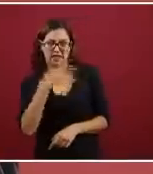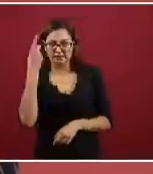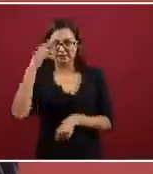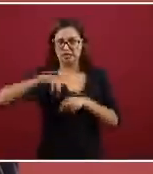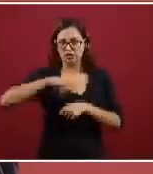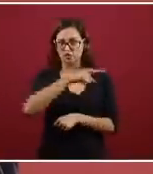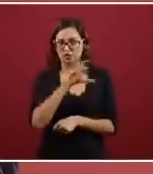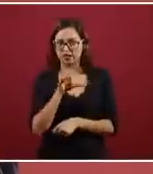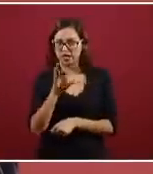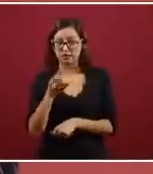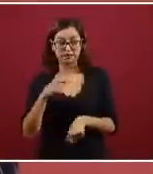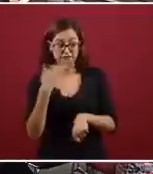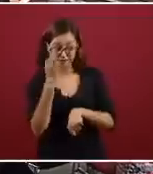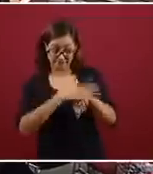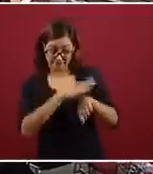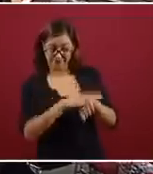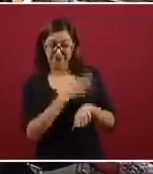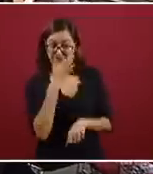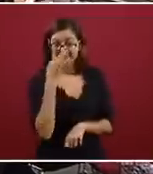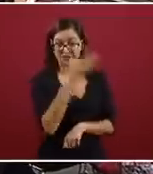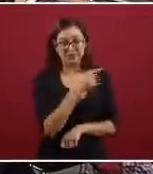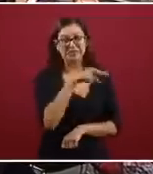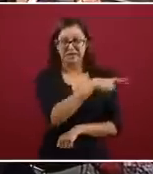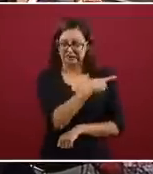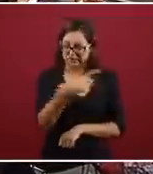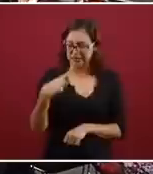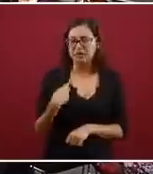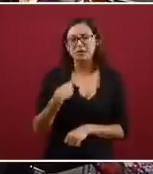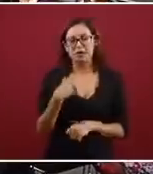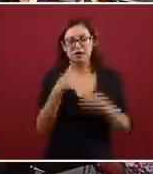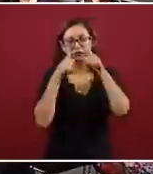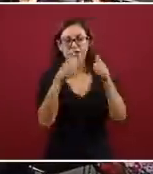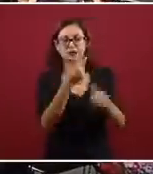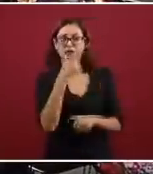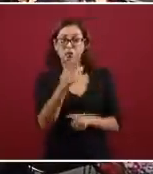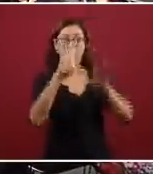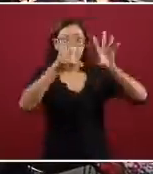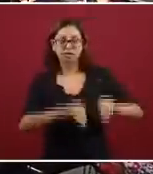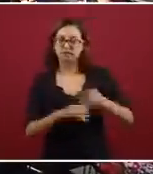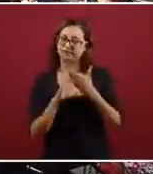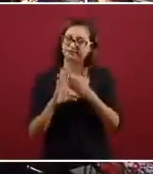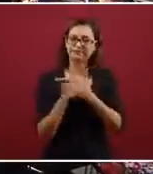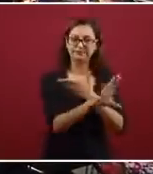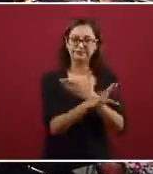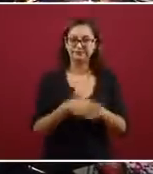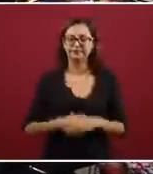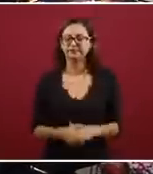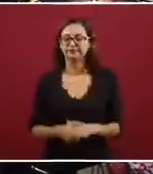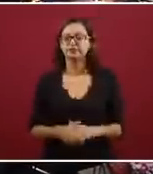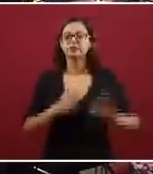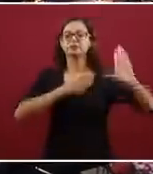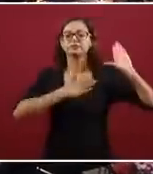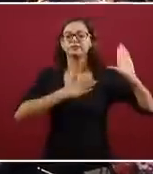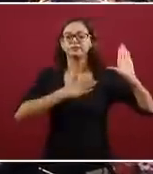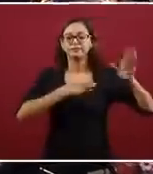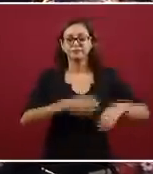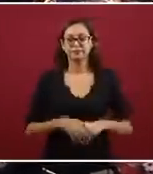Comisión Federal de Electricidad y se tiene que evitar que haya apagones. ¿Sí? Es un